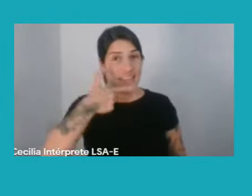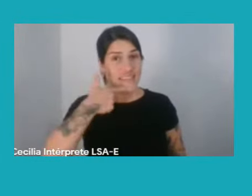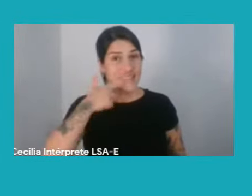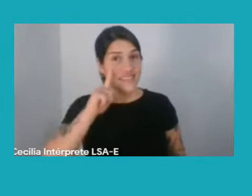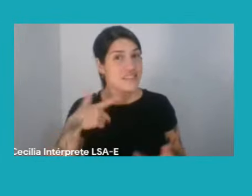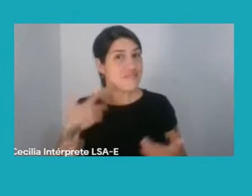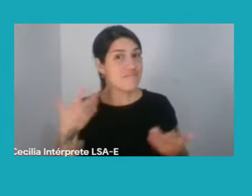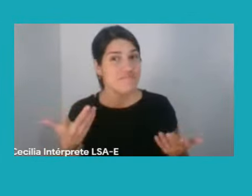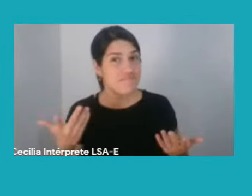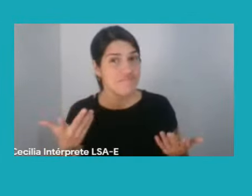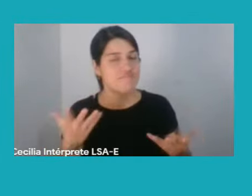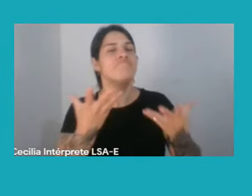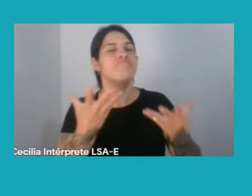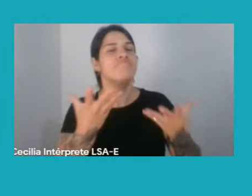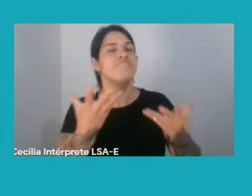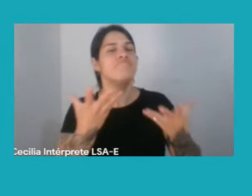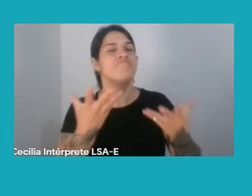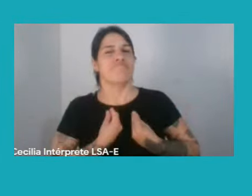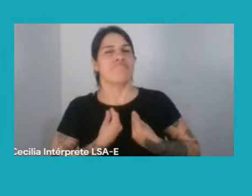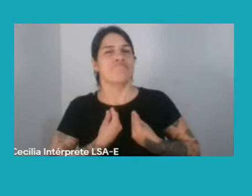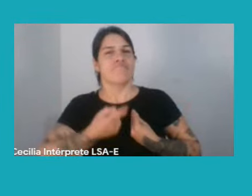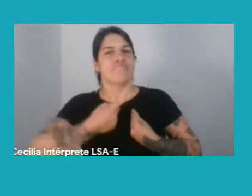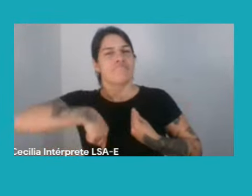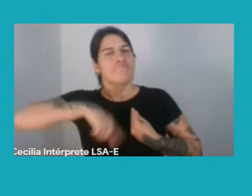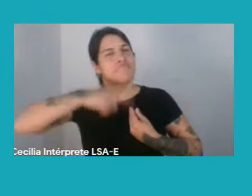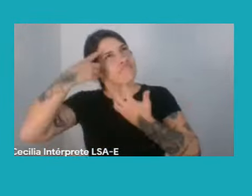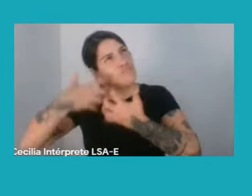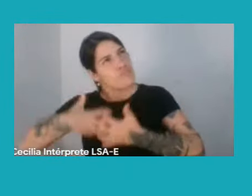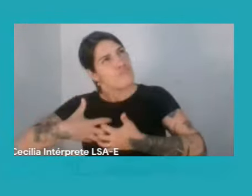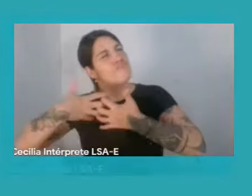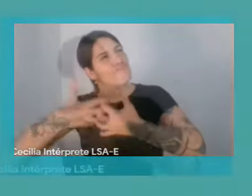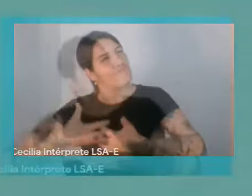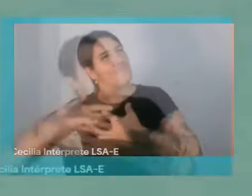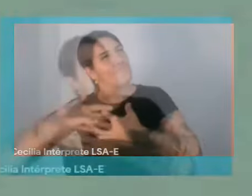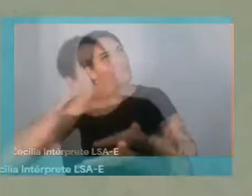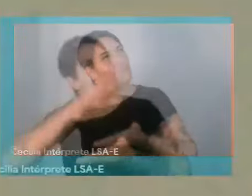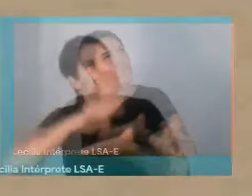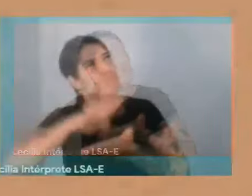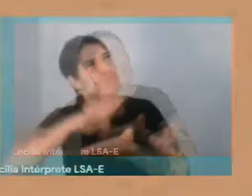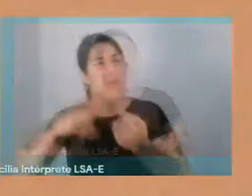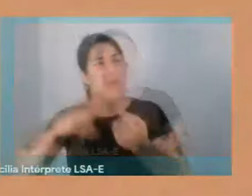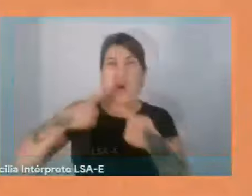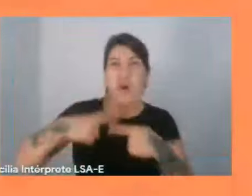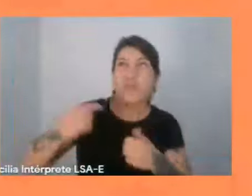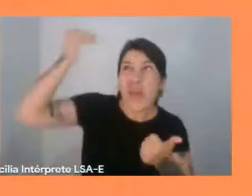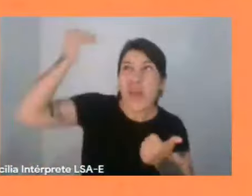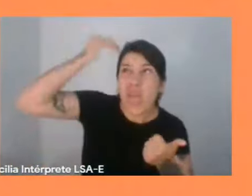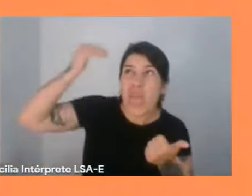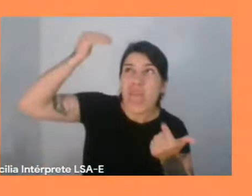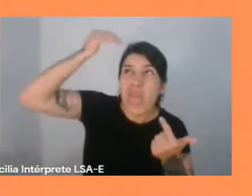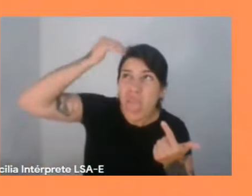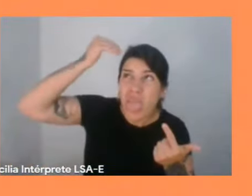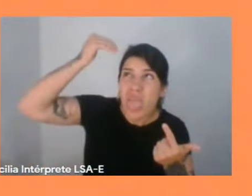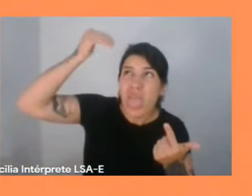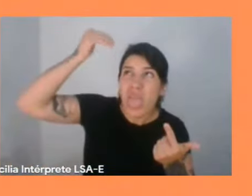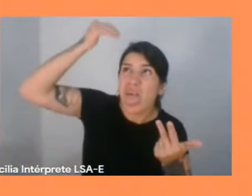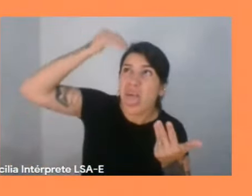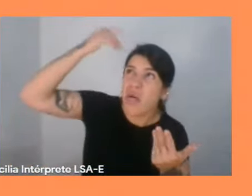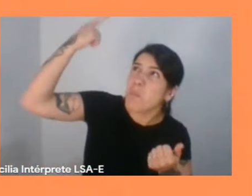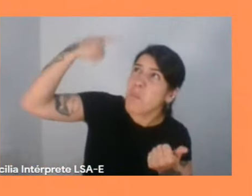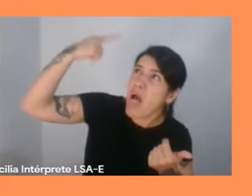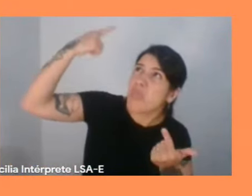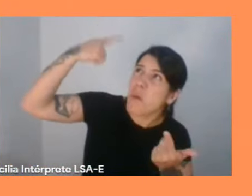permite reflexionar sobre mandatos machistas patriarcales. La ESI nos